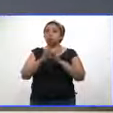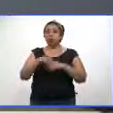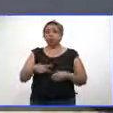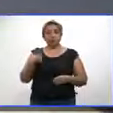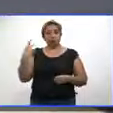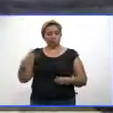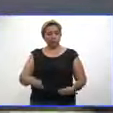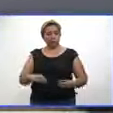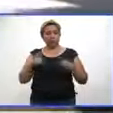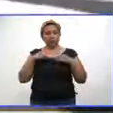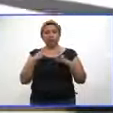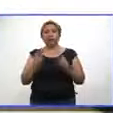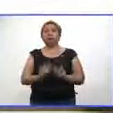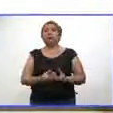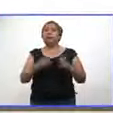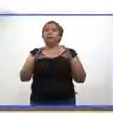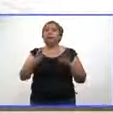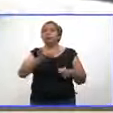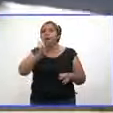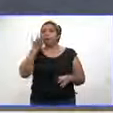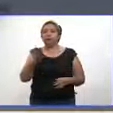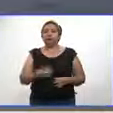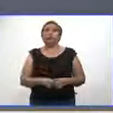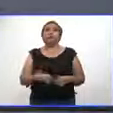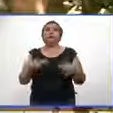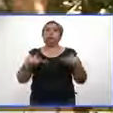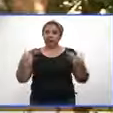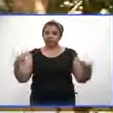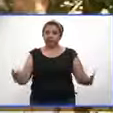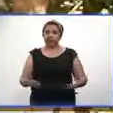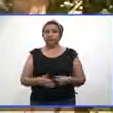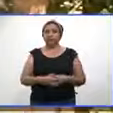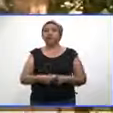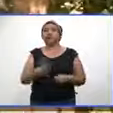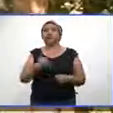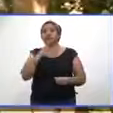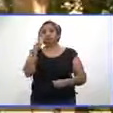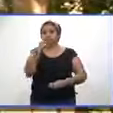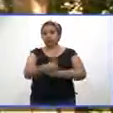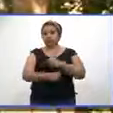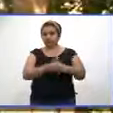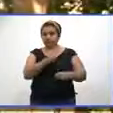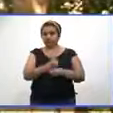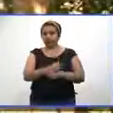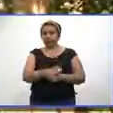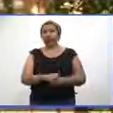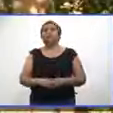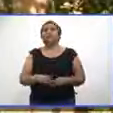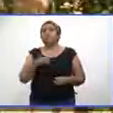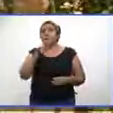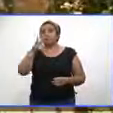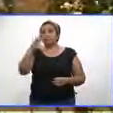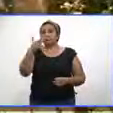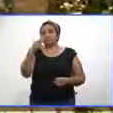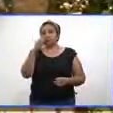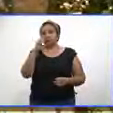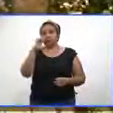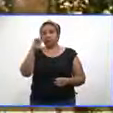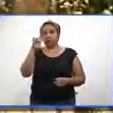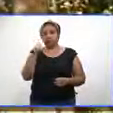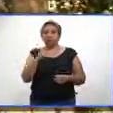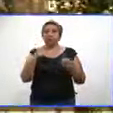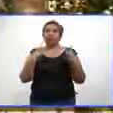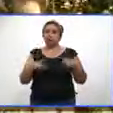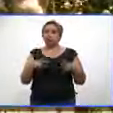día a día y una forma de conservar las costumbres que inculcaron sus padres. Ya tiene 3 años que me voy a la terminal de taxis de Chocholá a